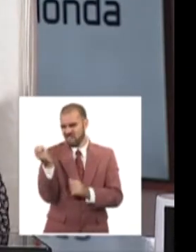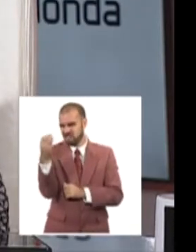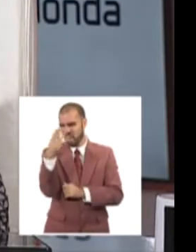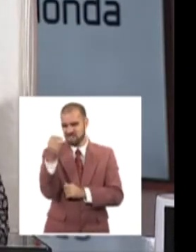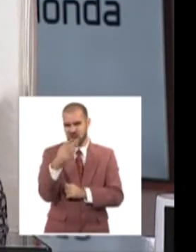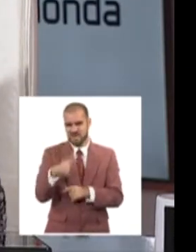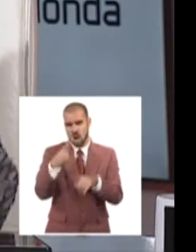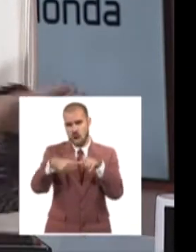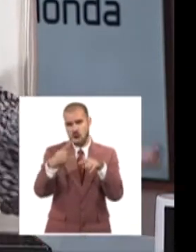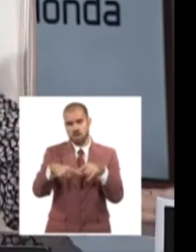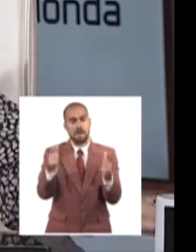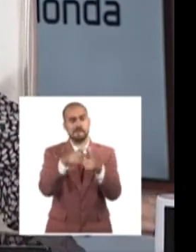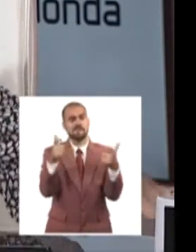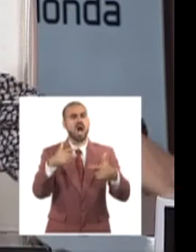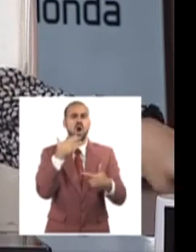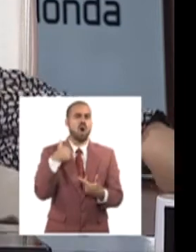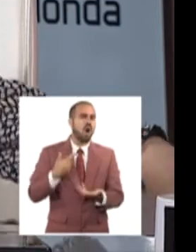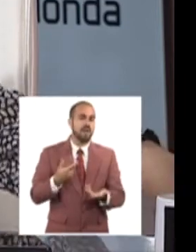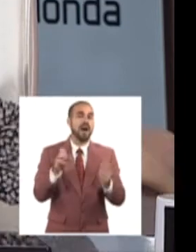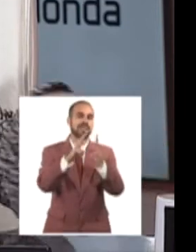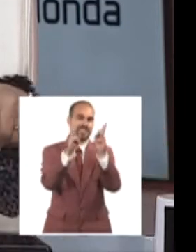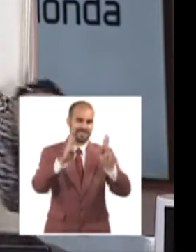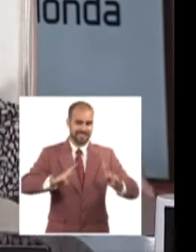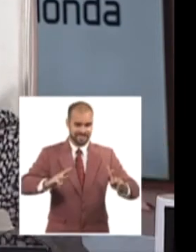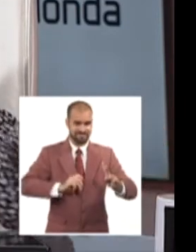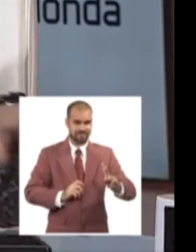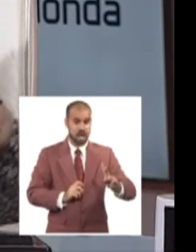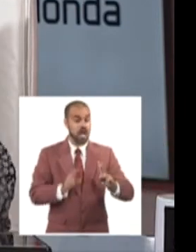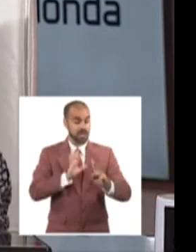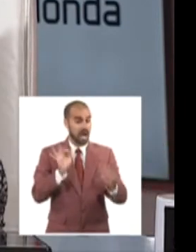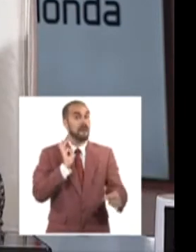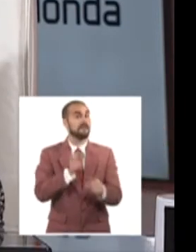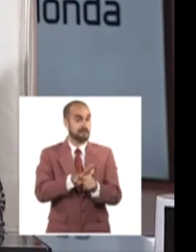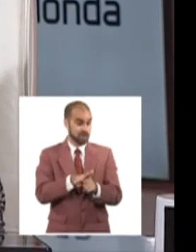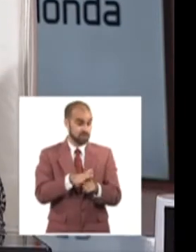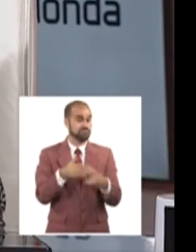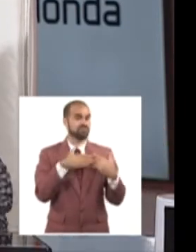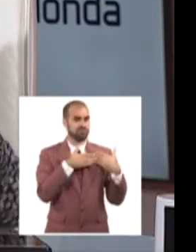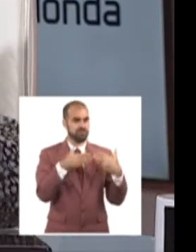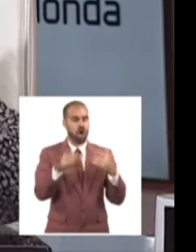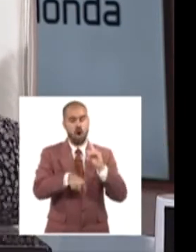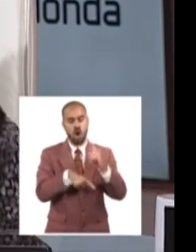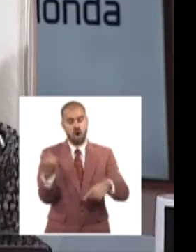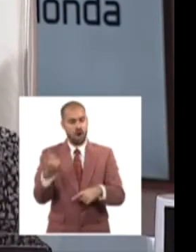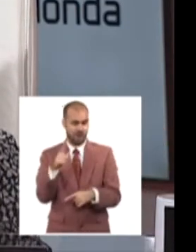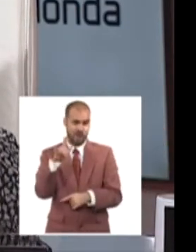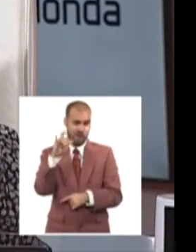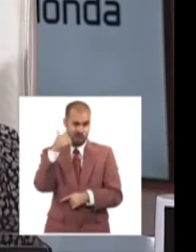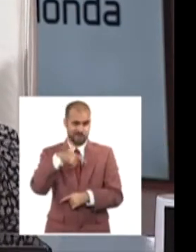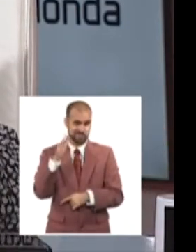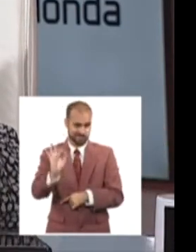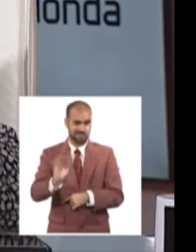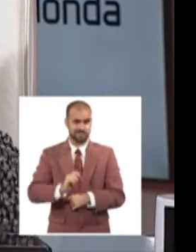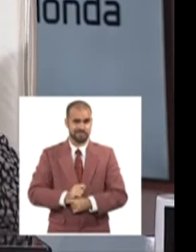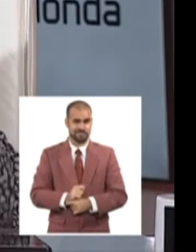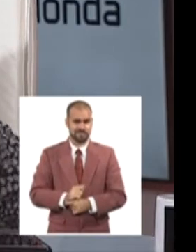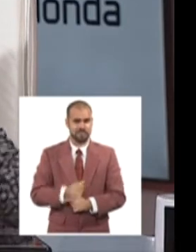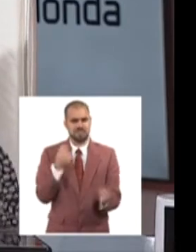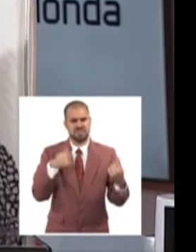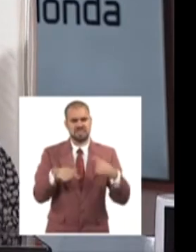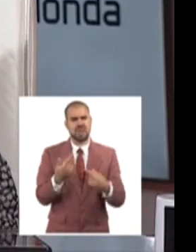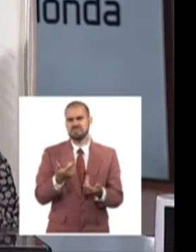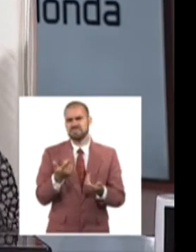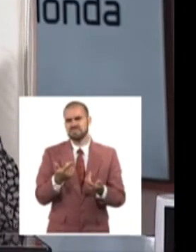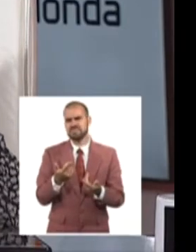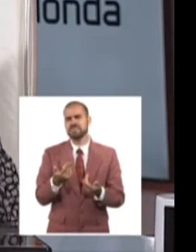través de redes sociales en la fec news ya comenzaron contra el pp y ahora hay una especie de teoría es una